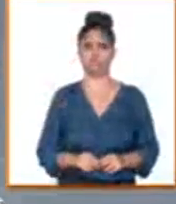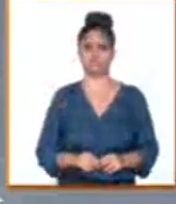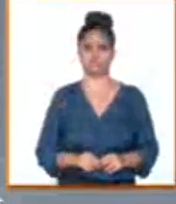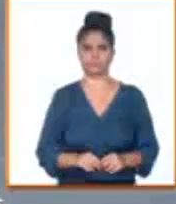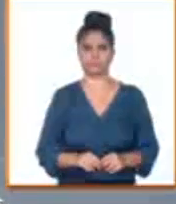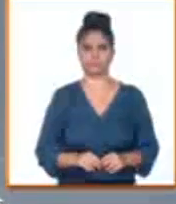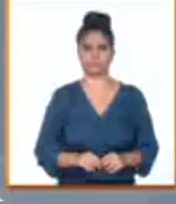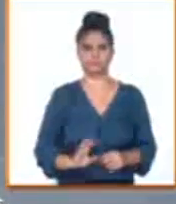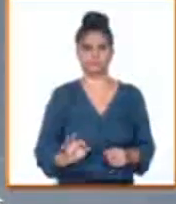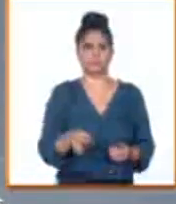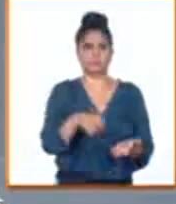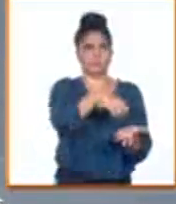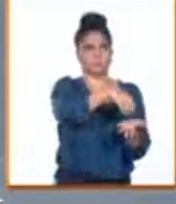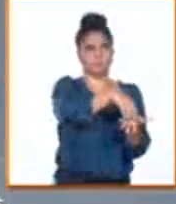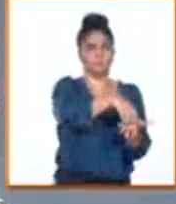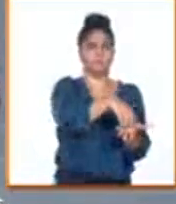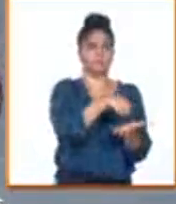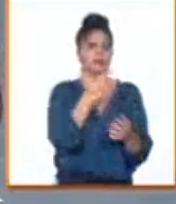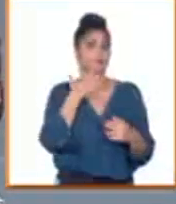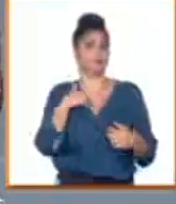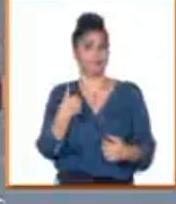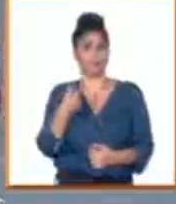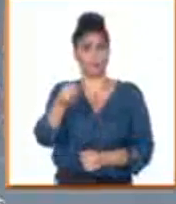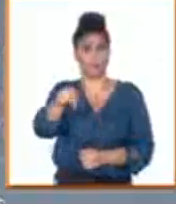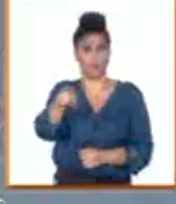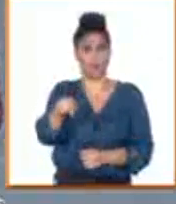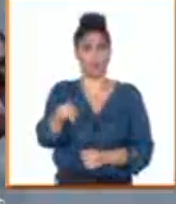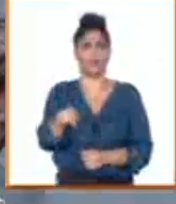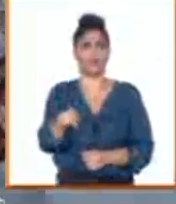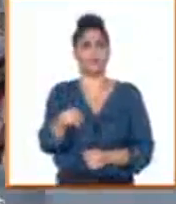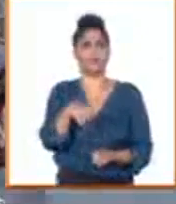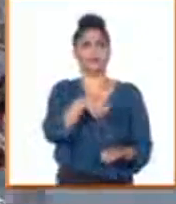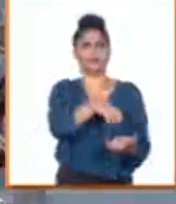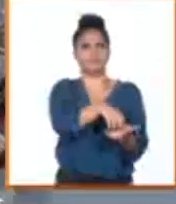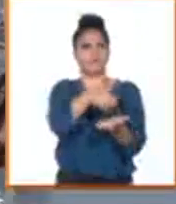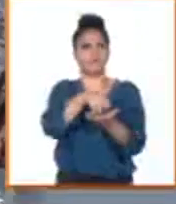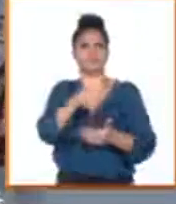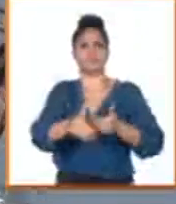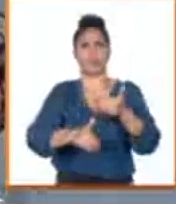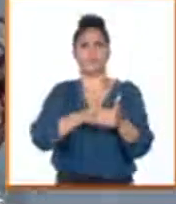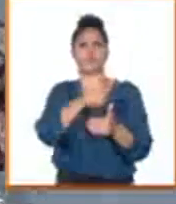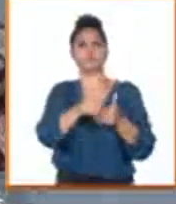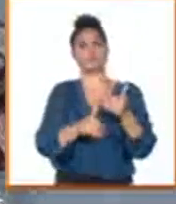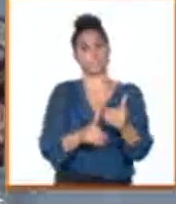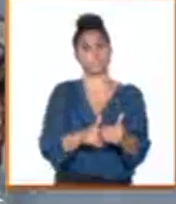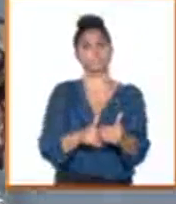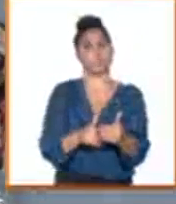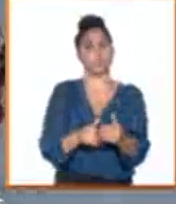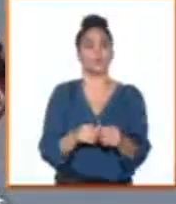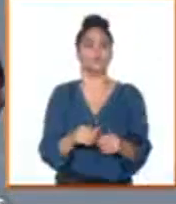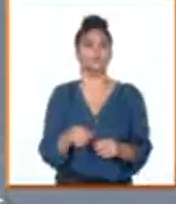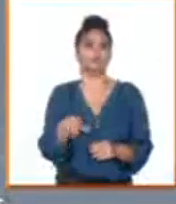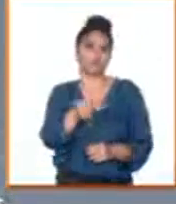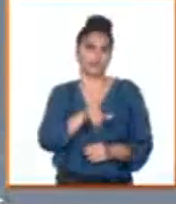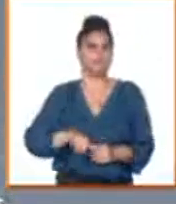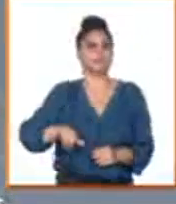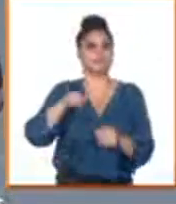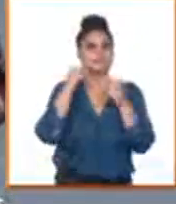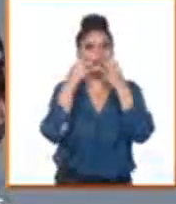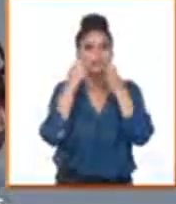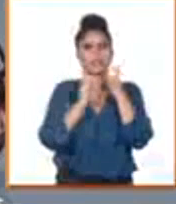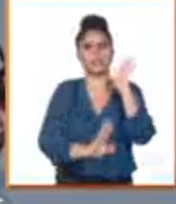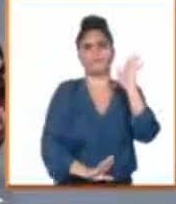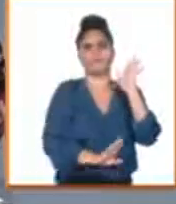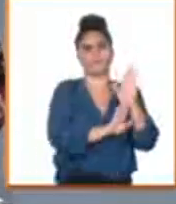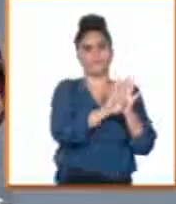soporte, o sea, cómo ahora, si estamos diciendo que es un proceso que es pilar, plataforma para la gestión del